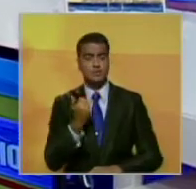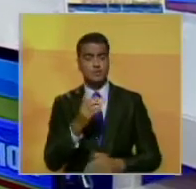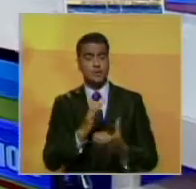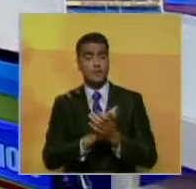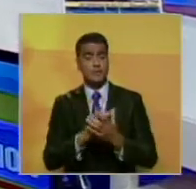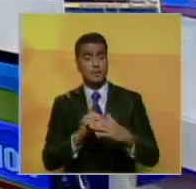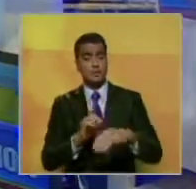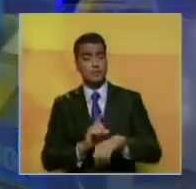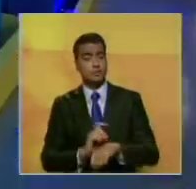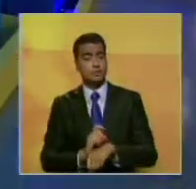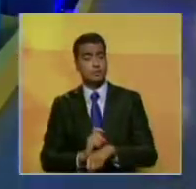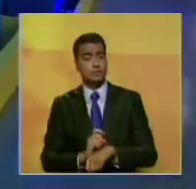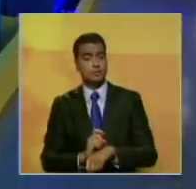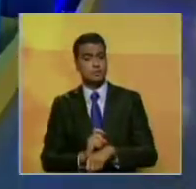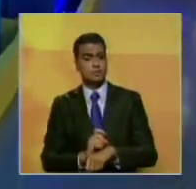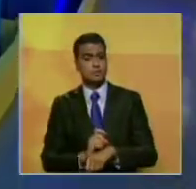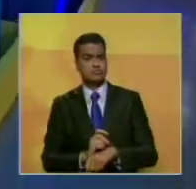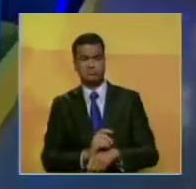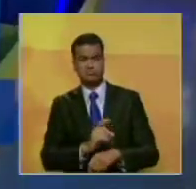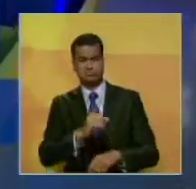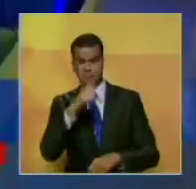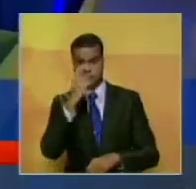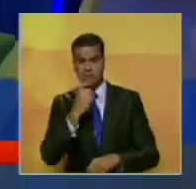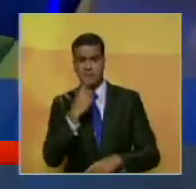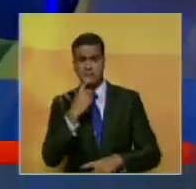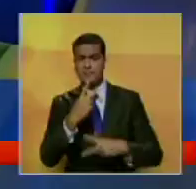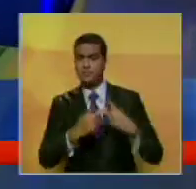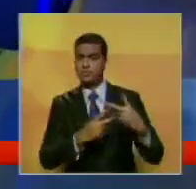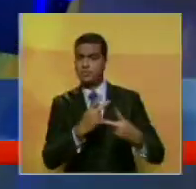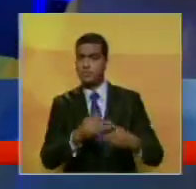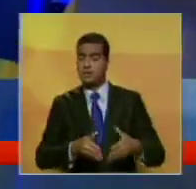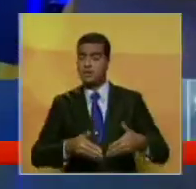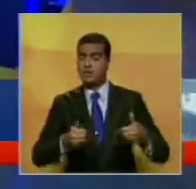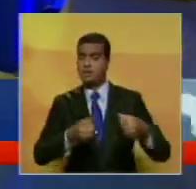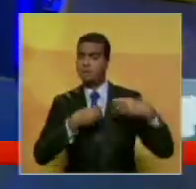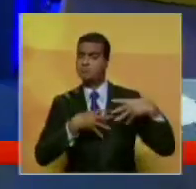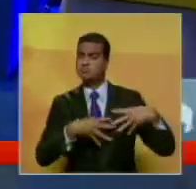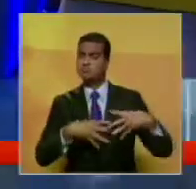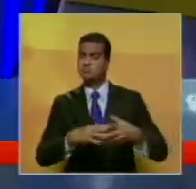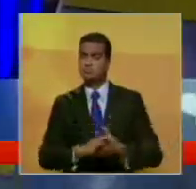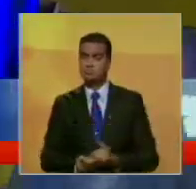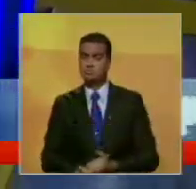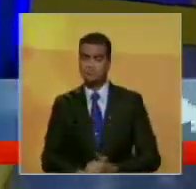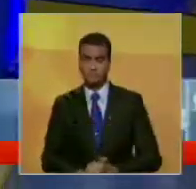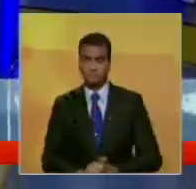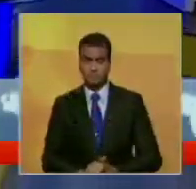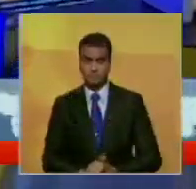en minutos, descontentos. Productores inician huelga.